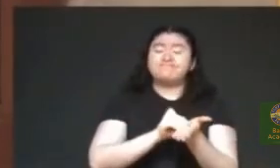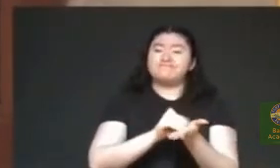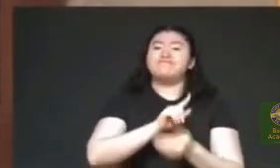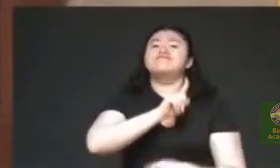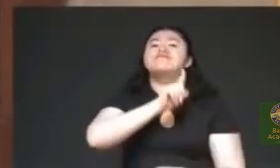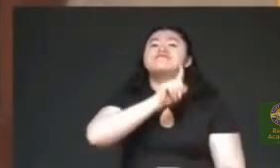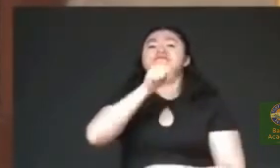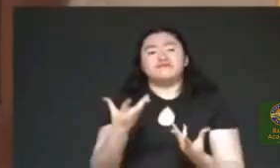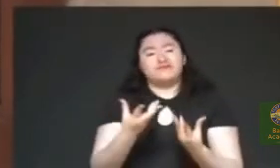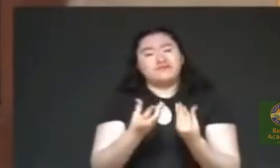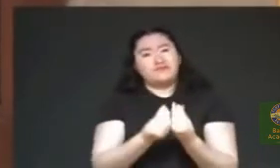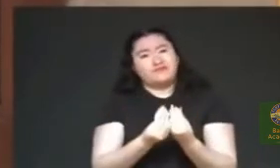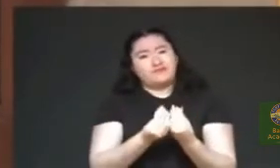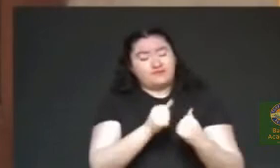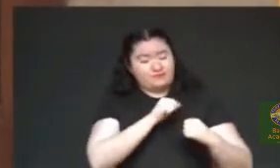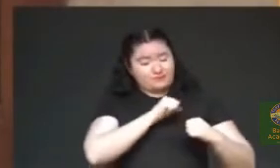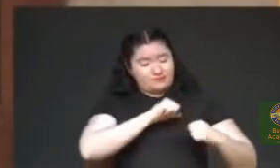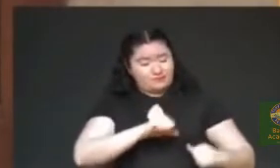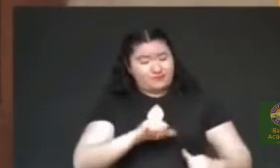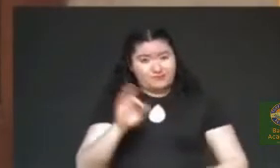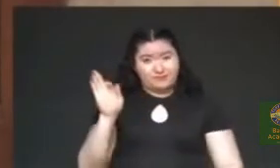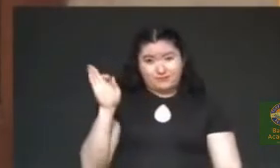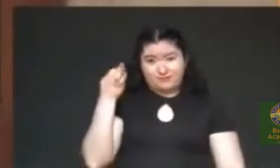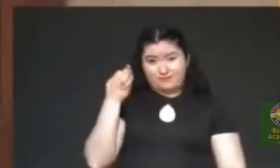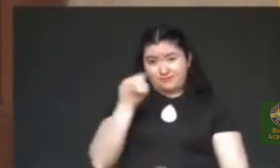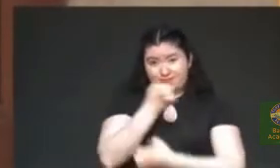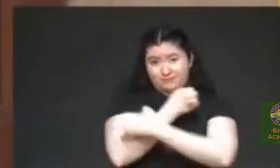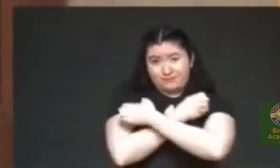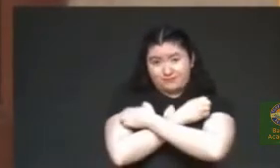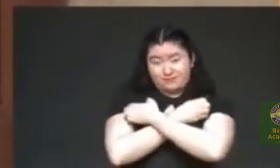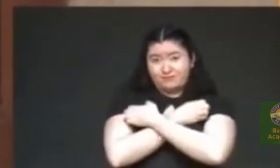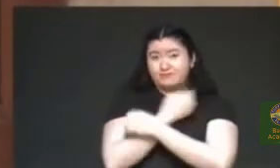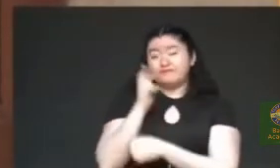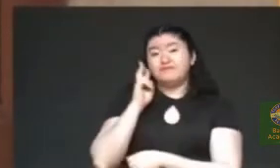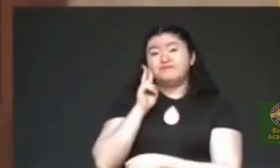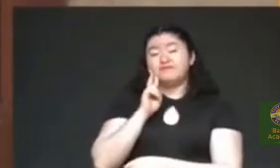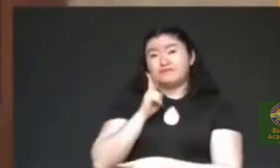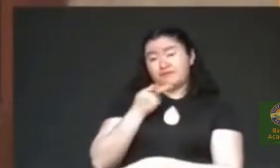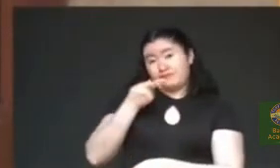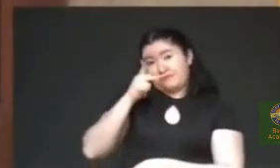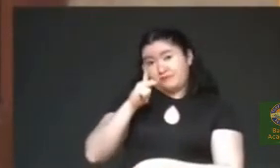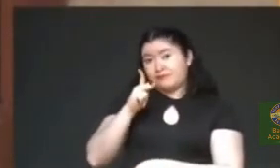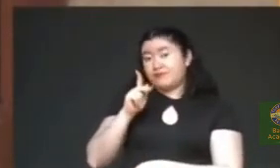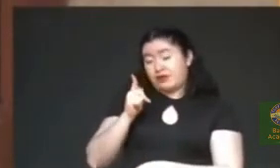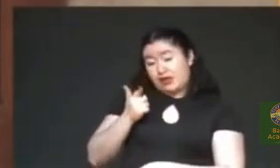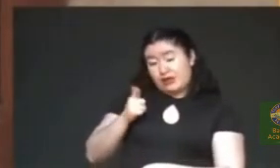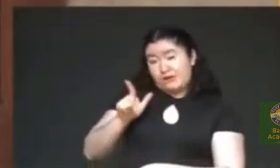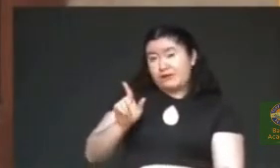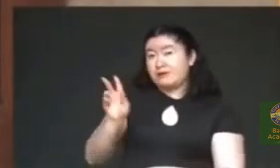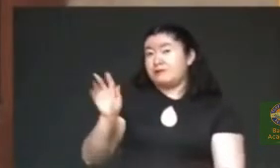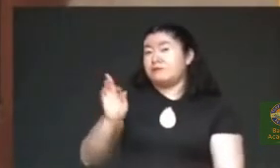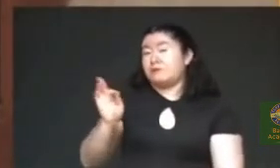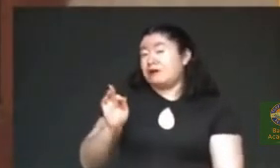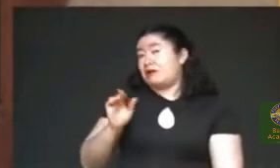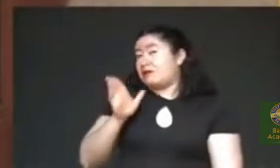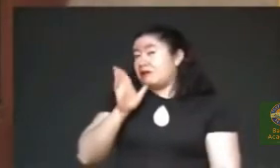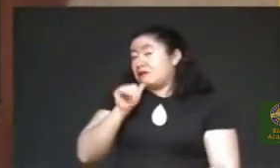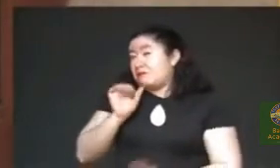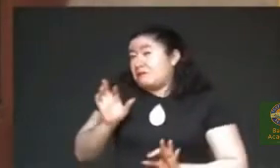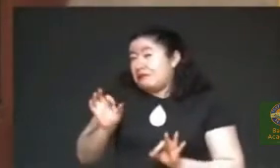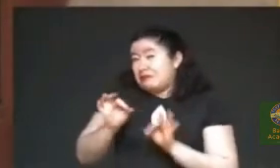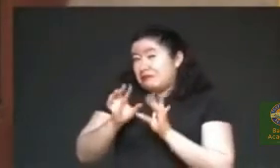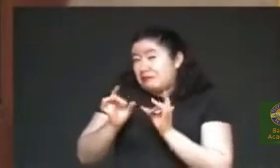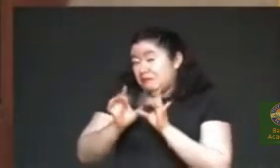un trabajo con la Autoridad Educativa Federal en caso de que no puedan regresar el lunes. Pero son muy pocas considerando pues el universo que encontramos